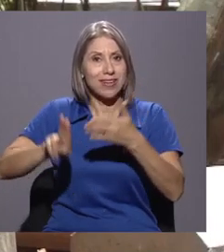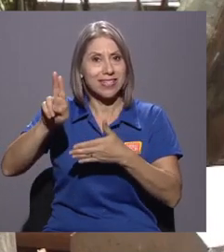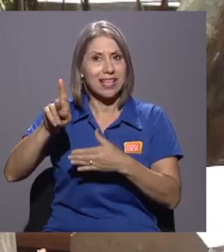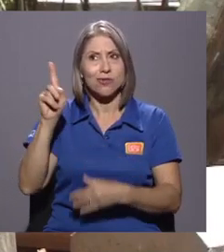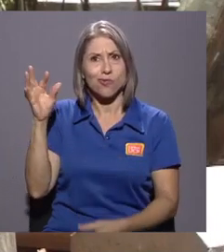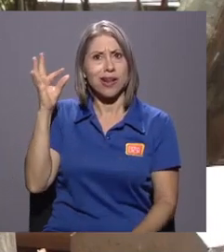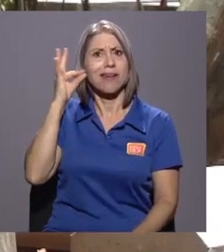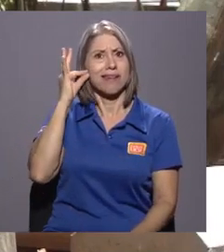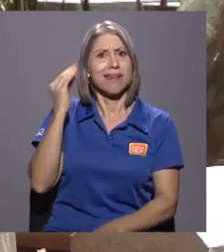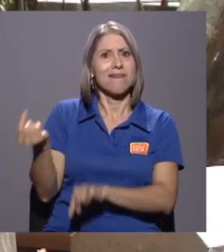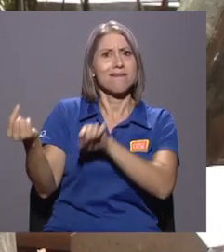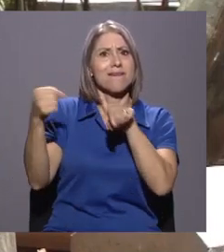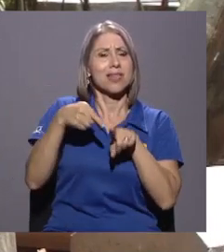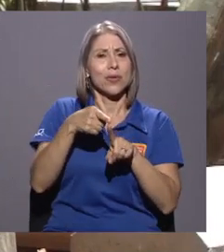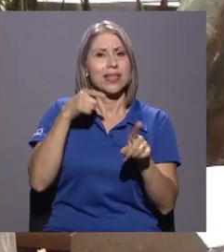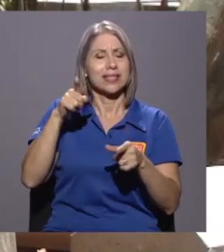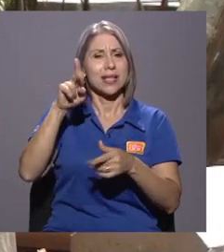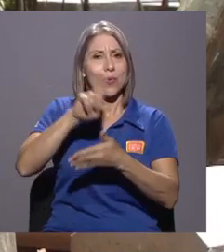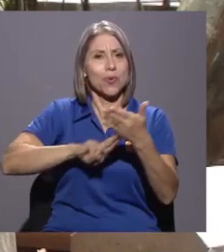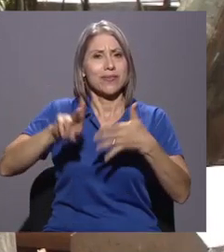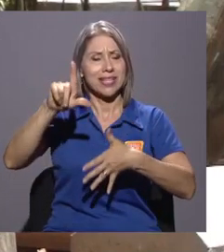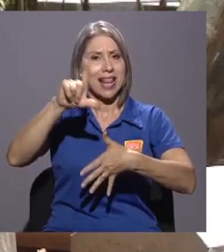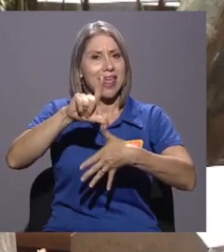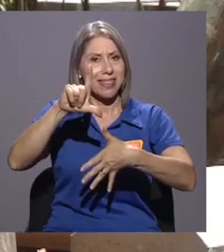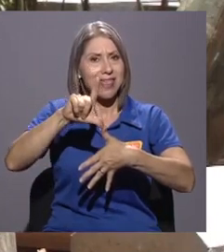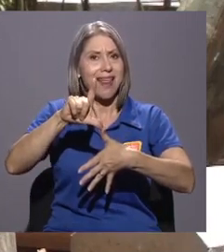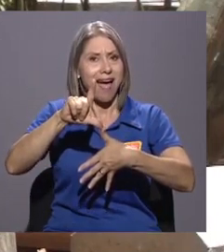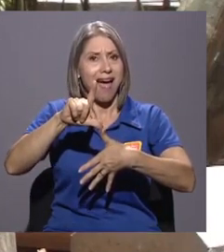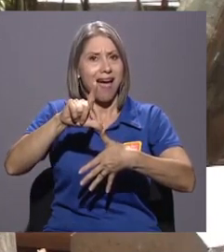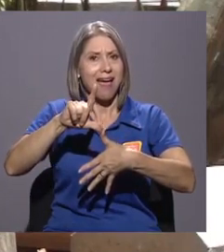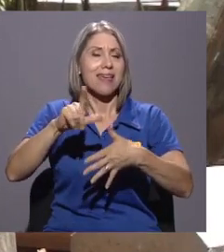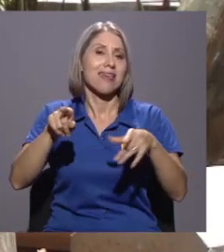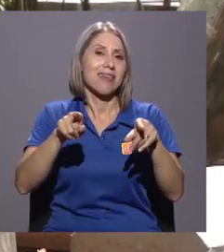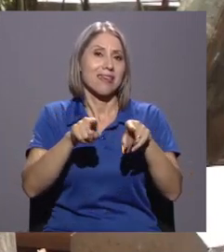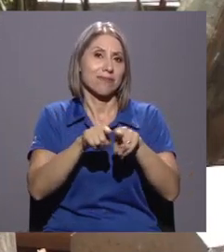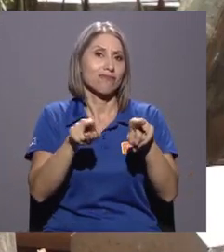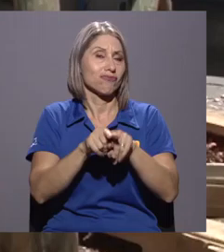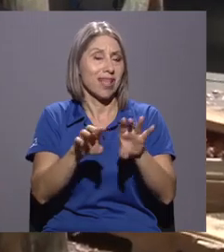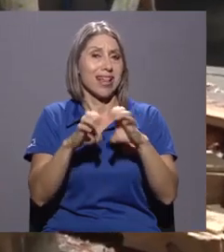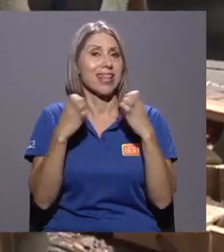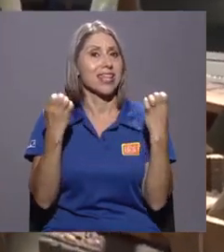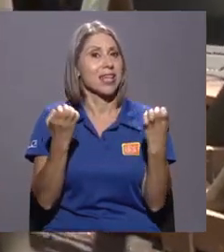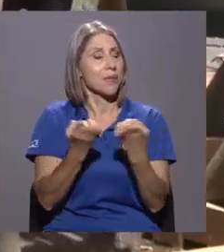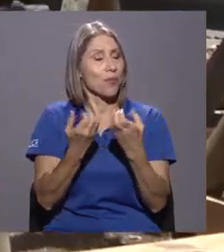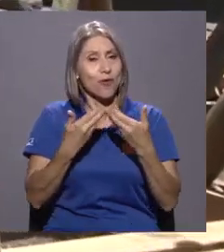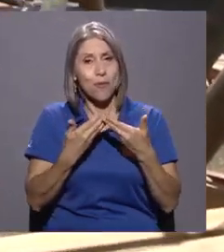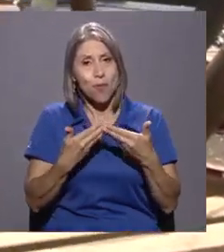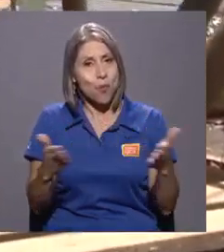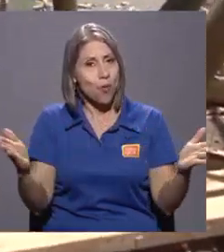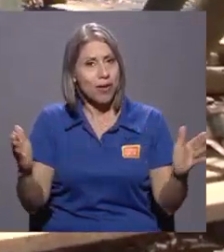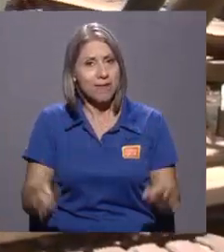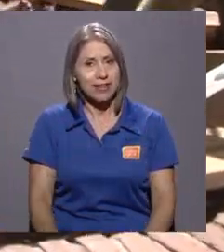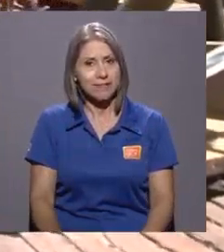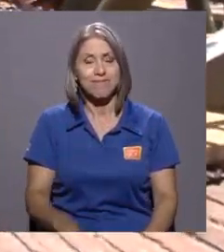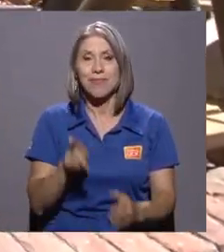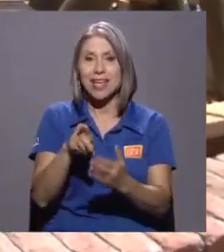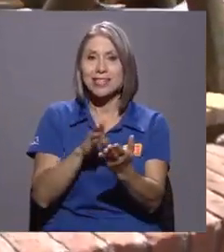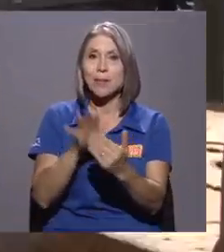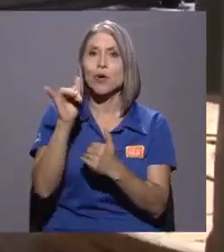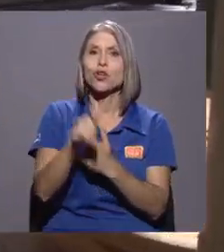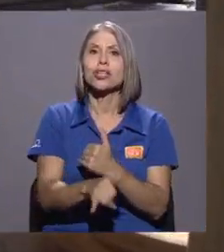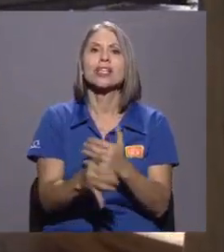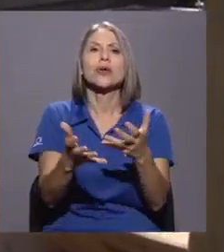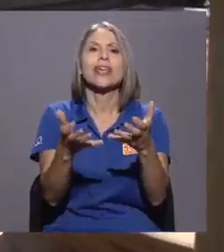de la Universidad Latina y básicamente el equipo fue muy abierto. Este proyecto